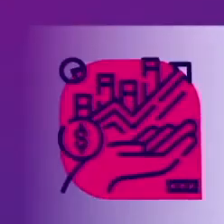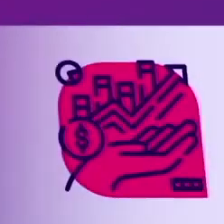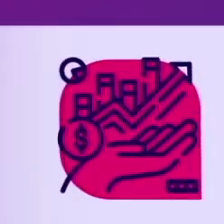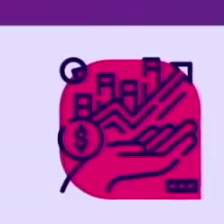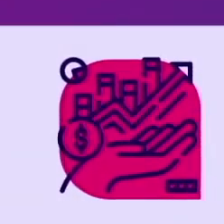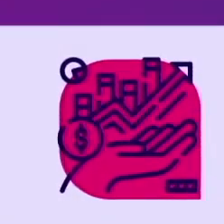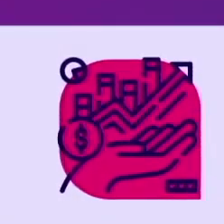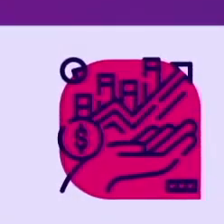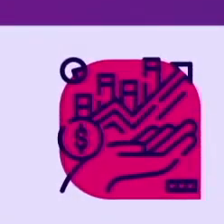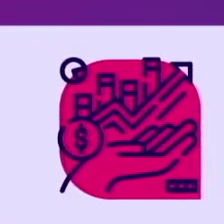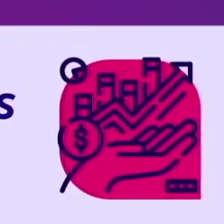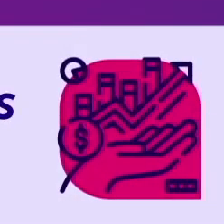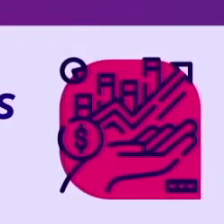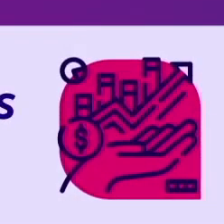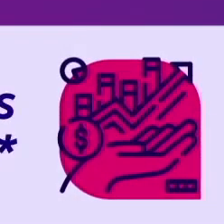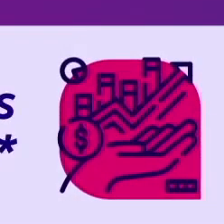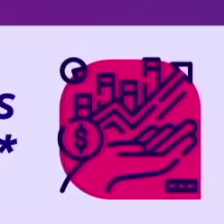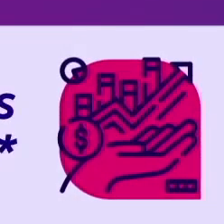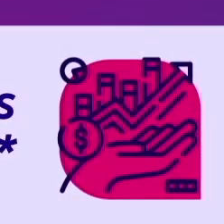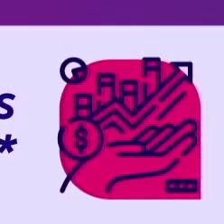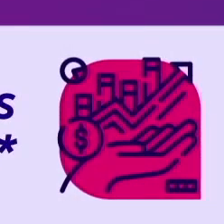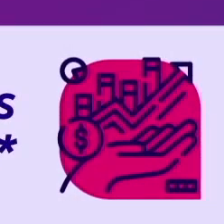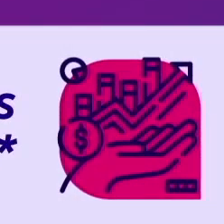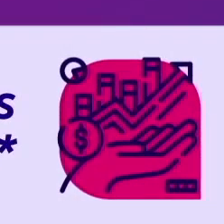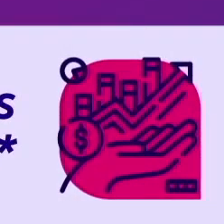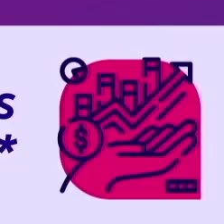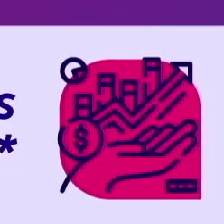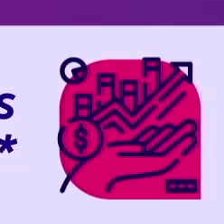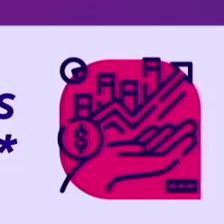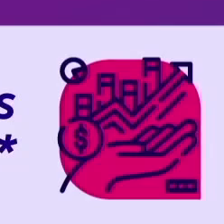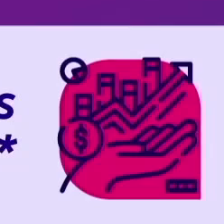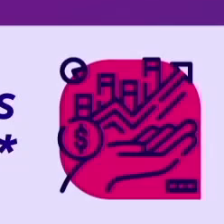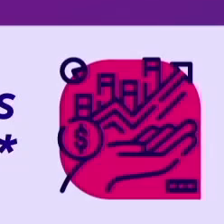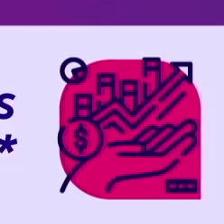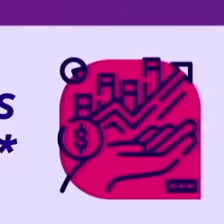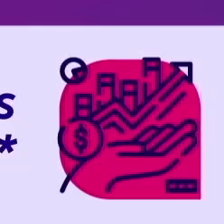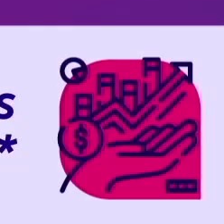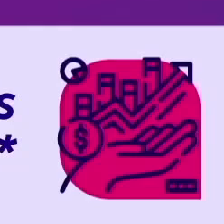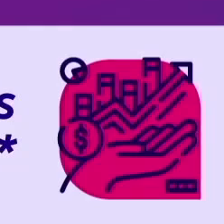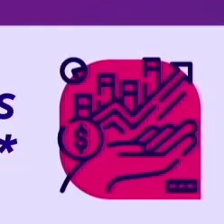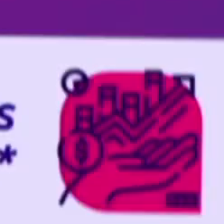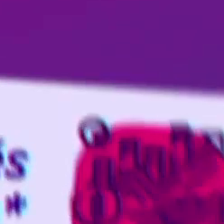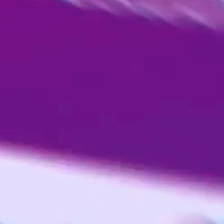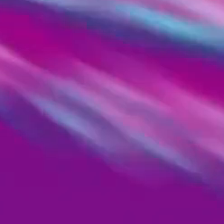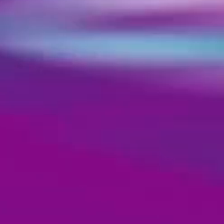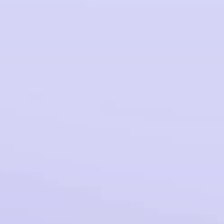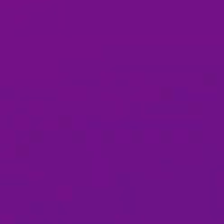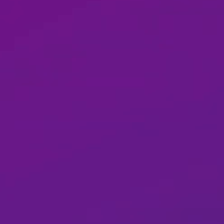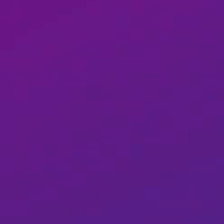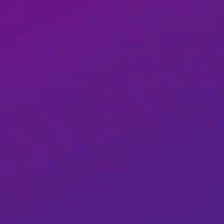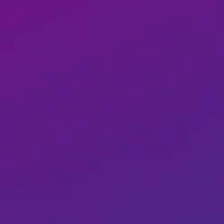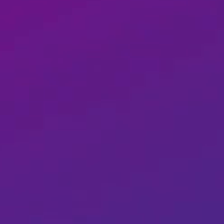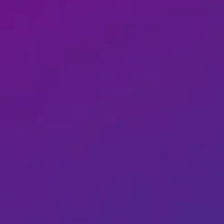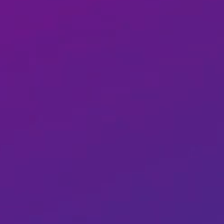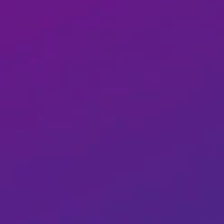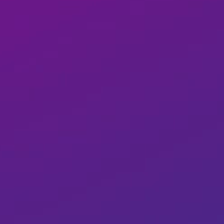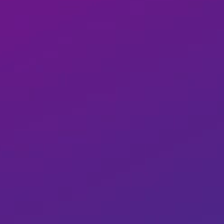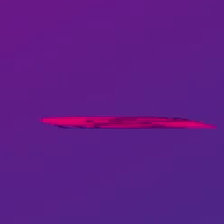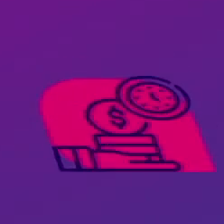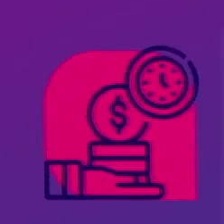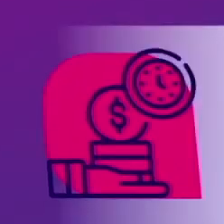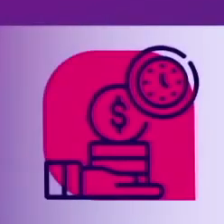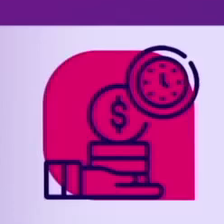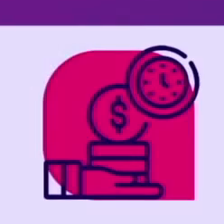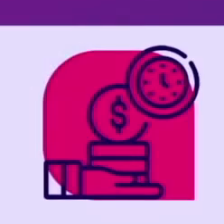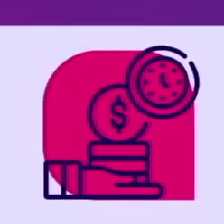mil pesos durante la época de estudio. No pagas tasas de interés y además el valor restante lo empiezas a pagar 6 meses